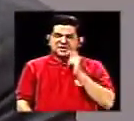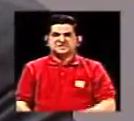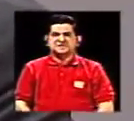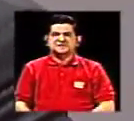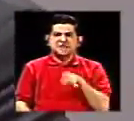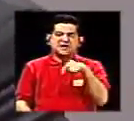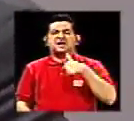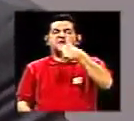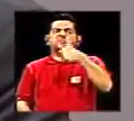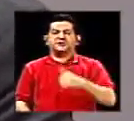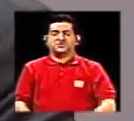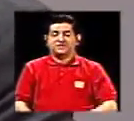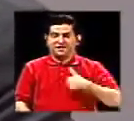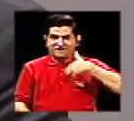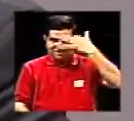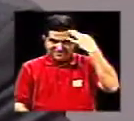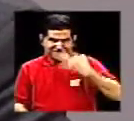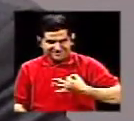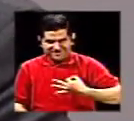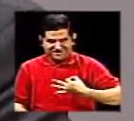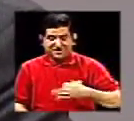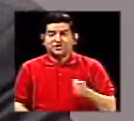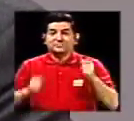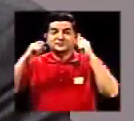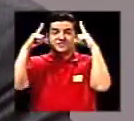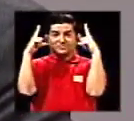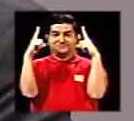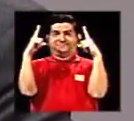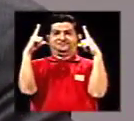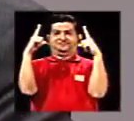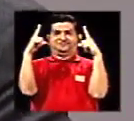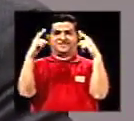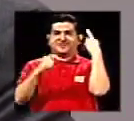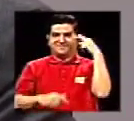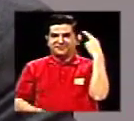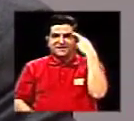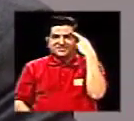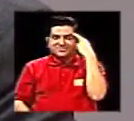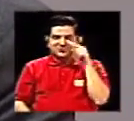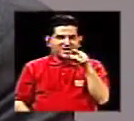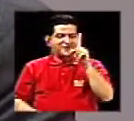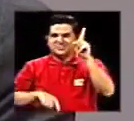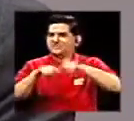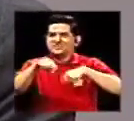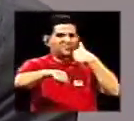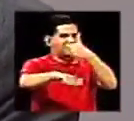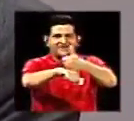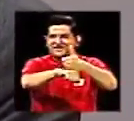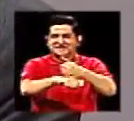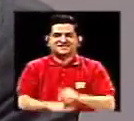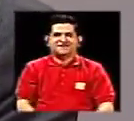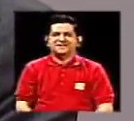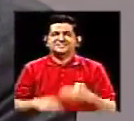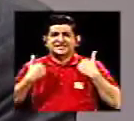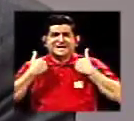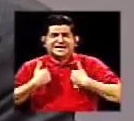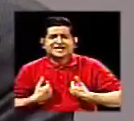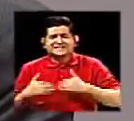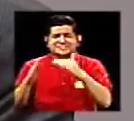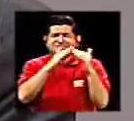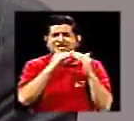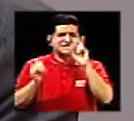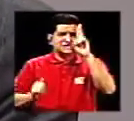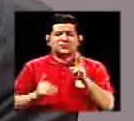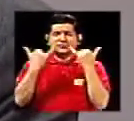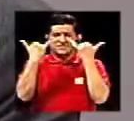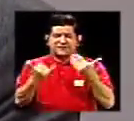un triunfo seguro. Y yo creo que la sorpresa se dio precisamente porque no lograron ubicar el cansancio que el pueblo costarricense tenía